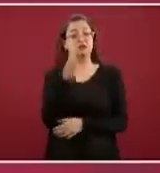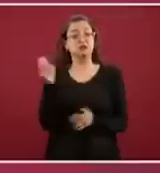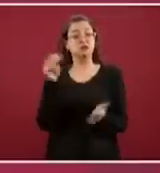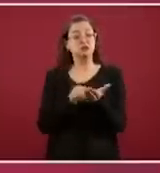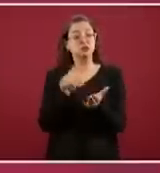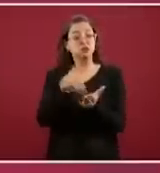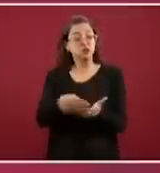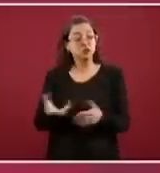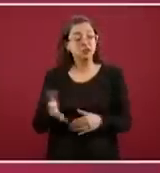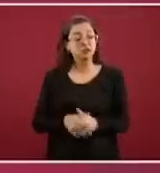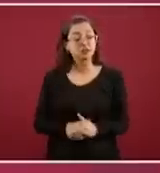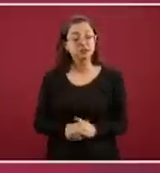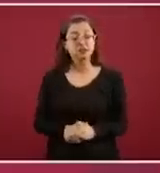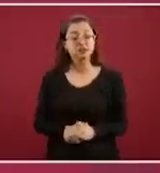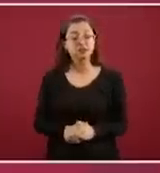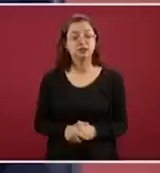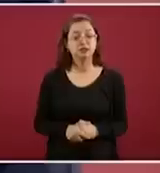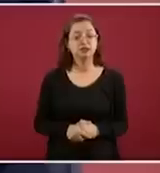millones